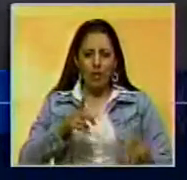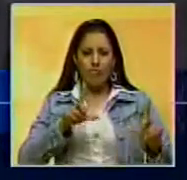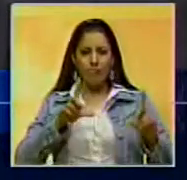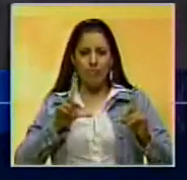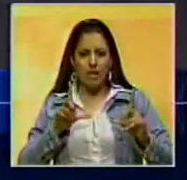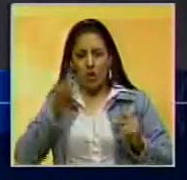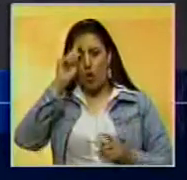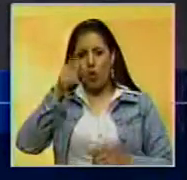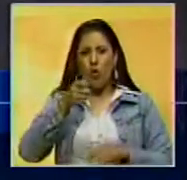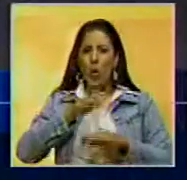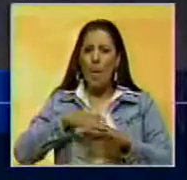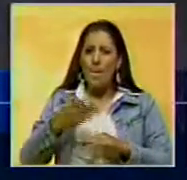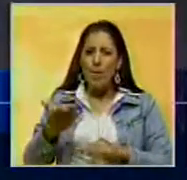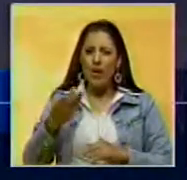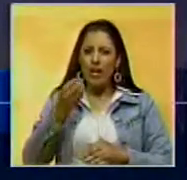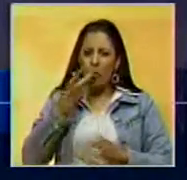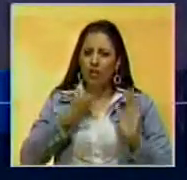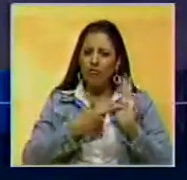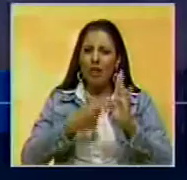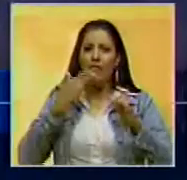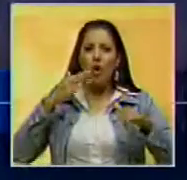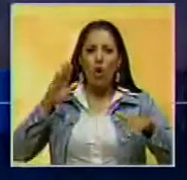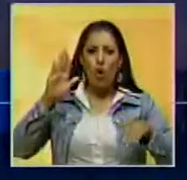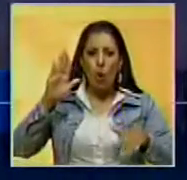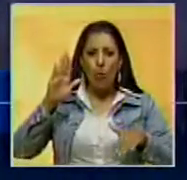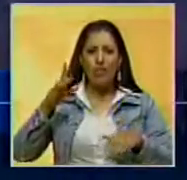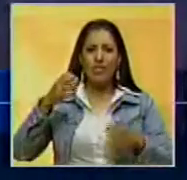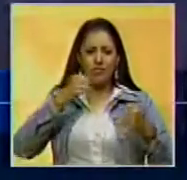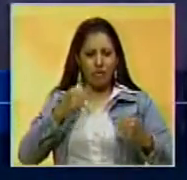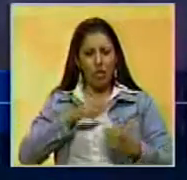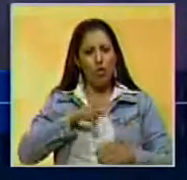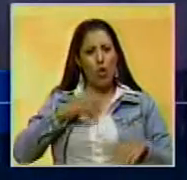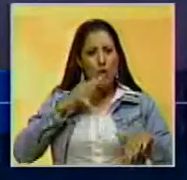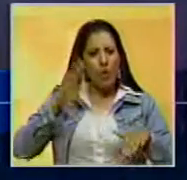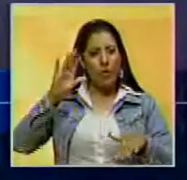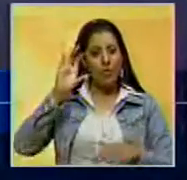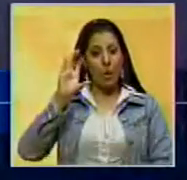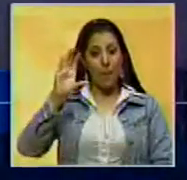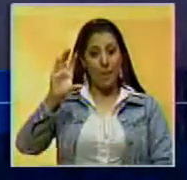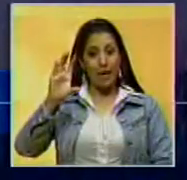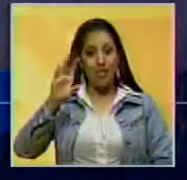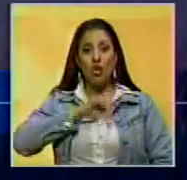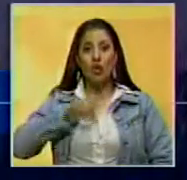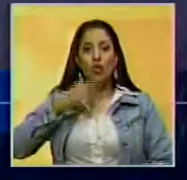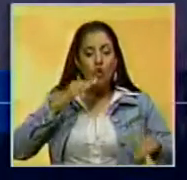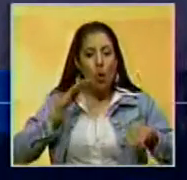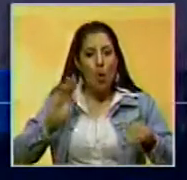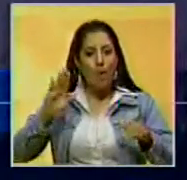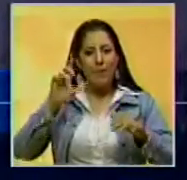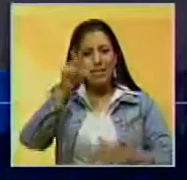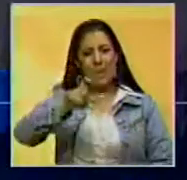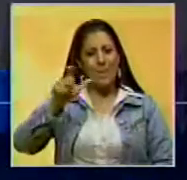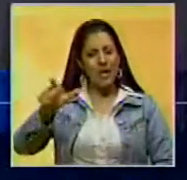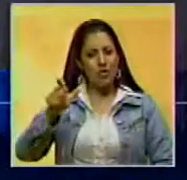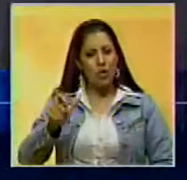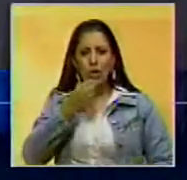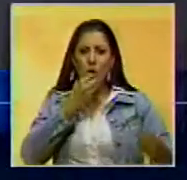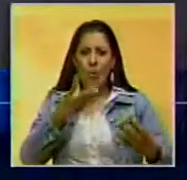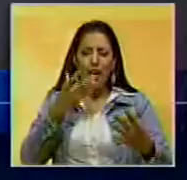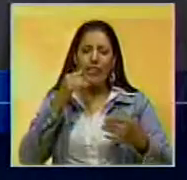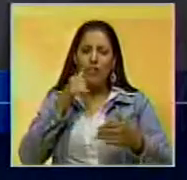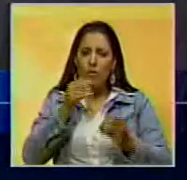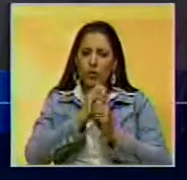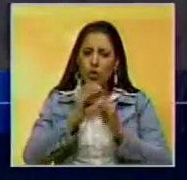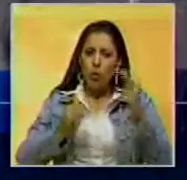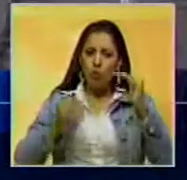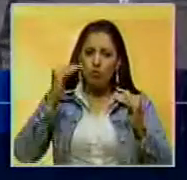este tipo de reconocimientos porque es una muestra más del compromiso, hace reafirmar nuestro compromiso con el país, nuestro compromiso con la gente, de llevar la